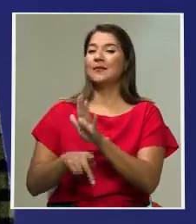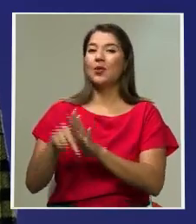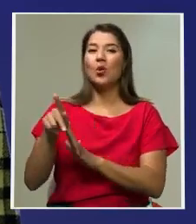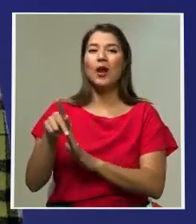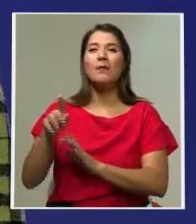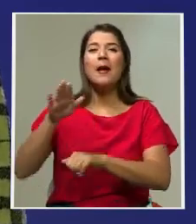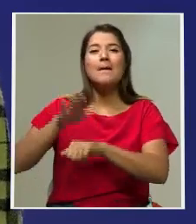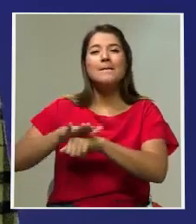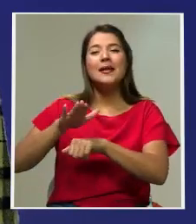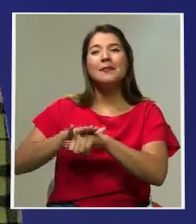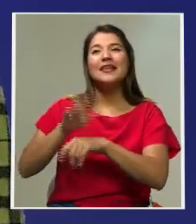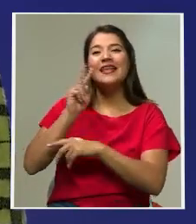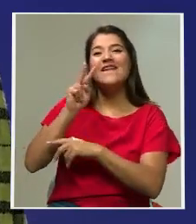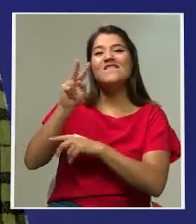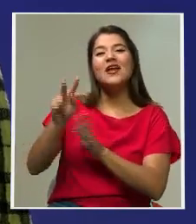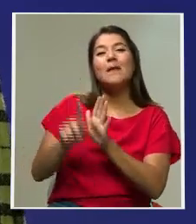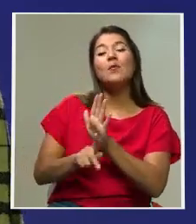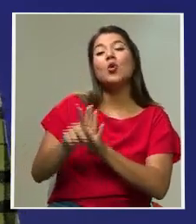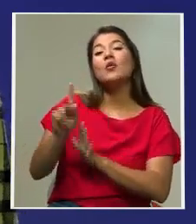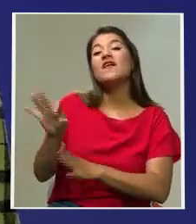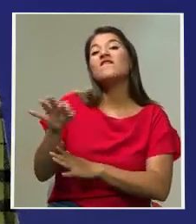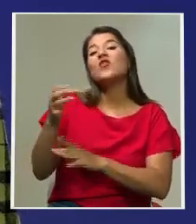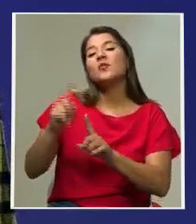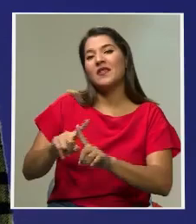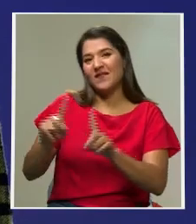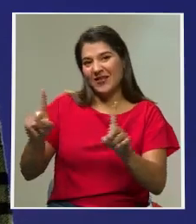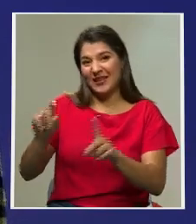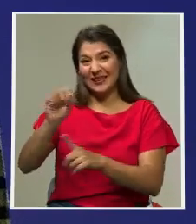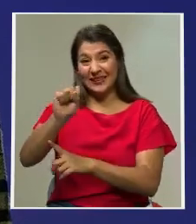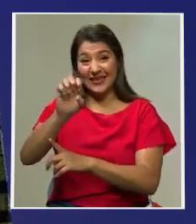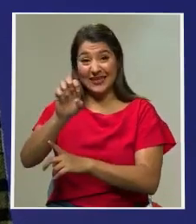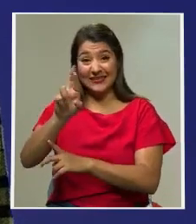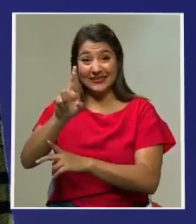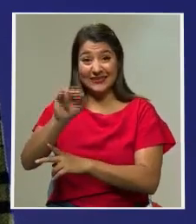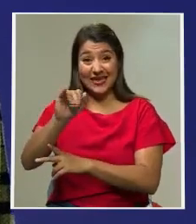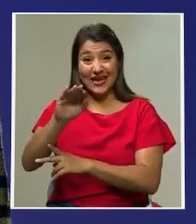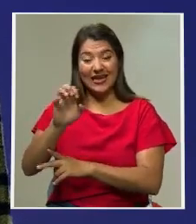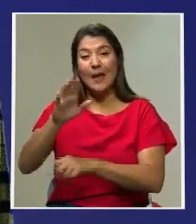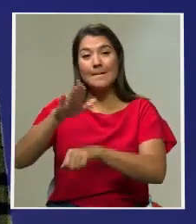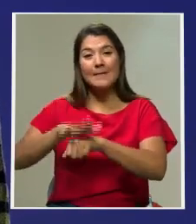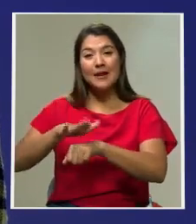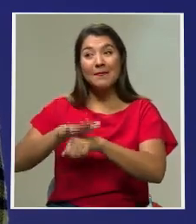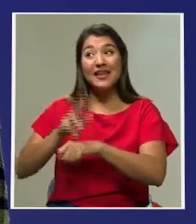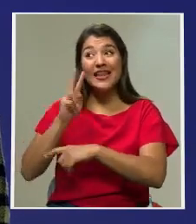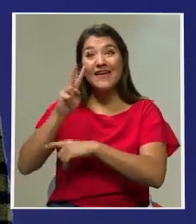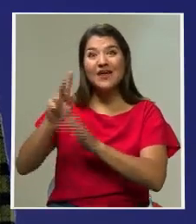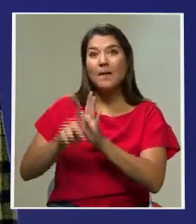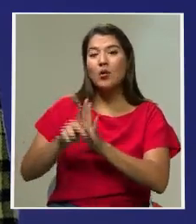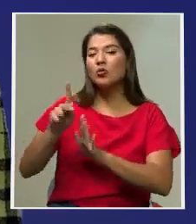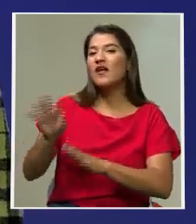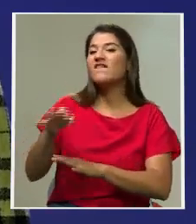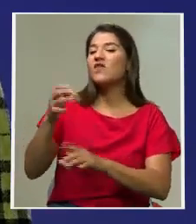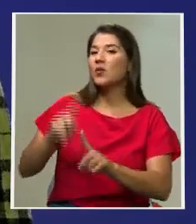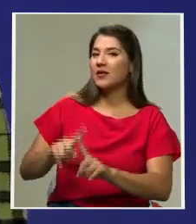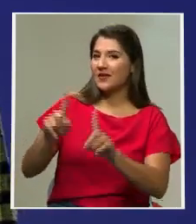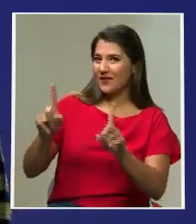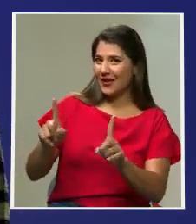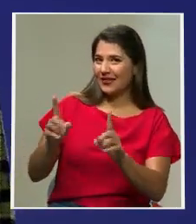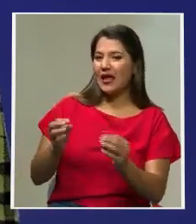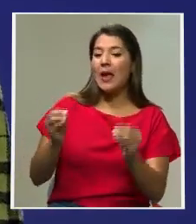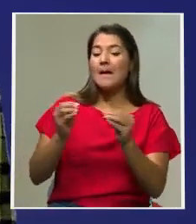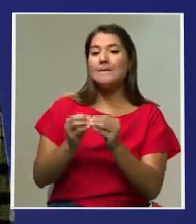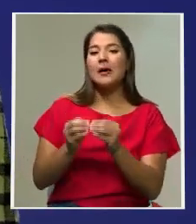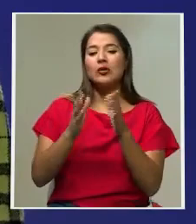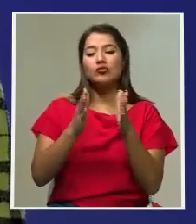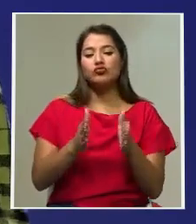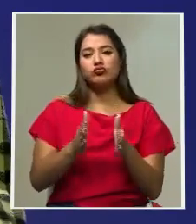interpretación distinto, ¿verdad? O lo serial en general permite un tipo de interpretación distinto que está marcado por un tiempo más pausado, ¿verdad? Por